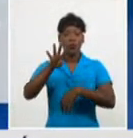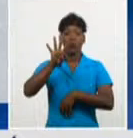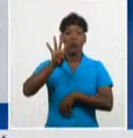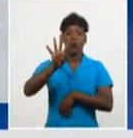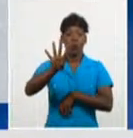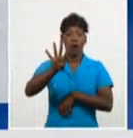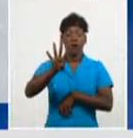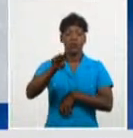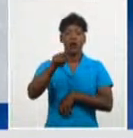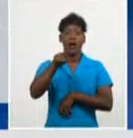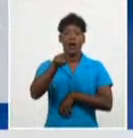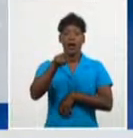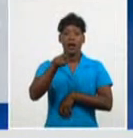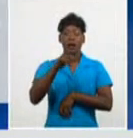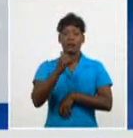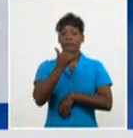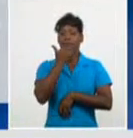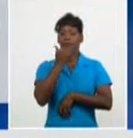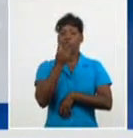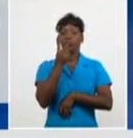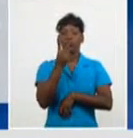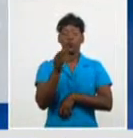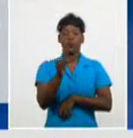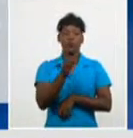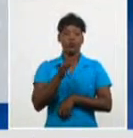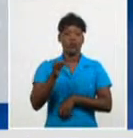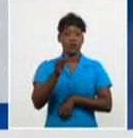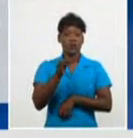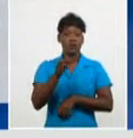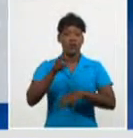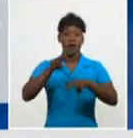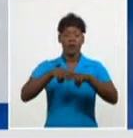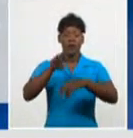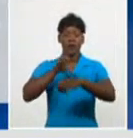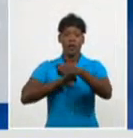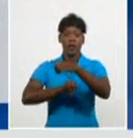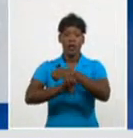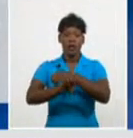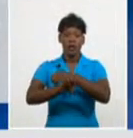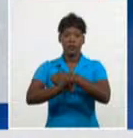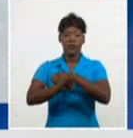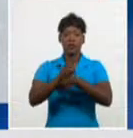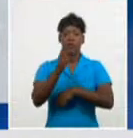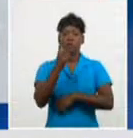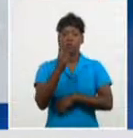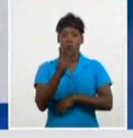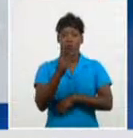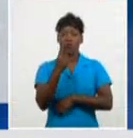dos municipios, Habana del Este con un caso y La Lisa con 13 casos